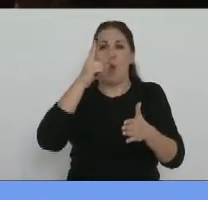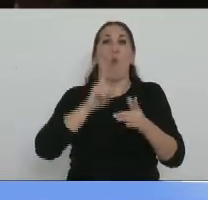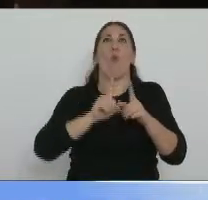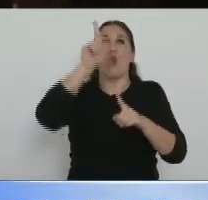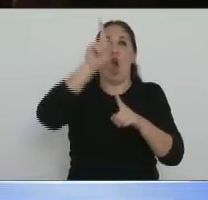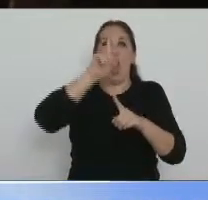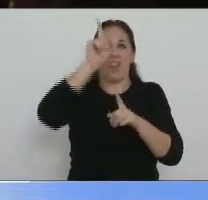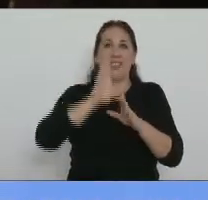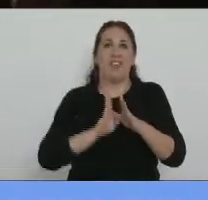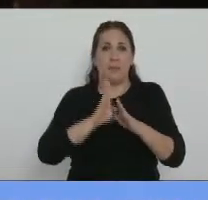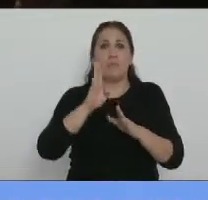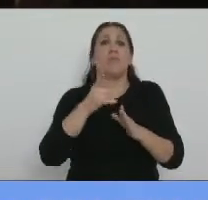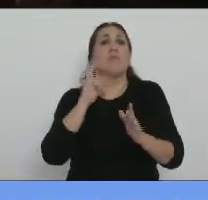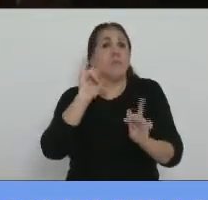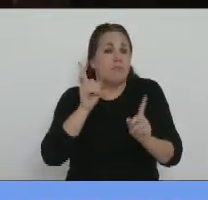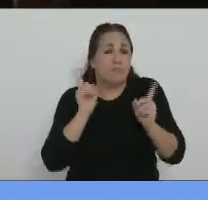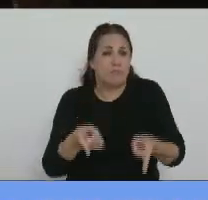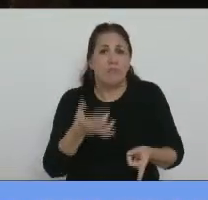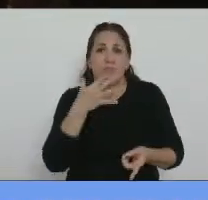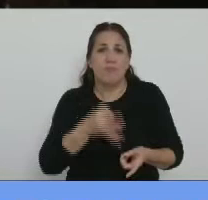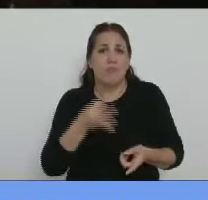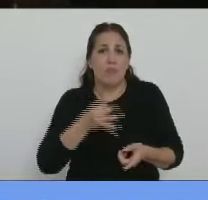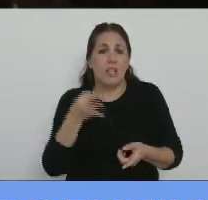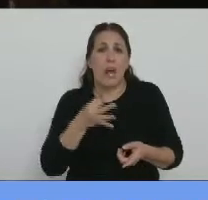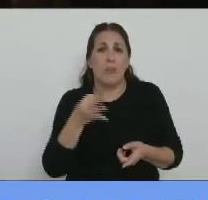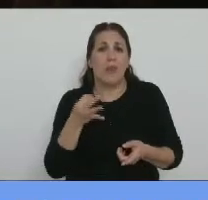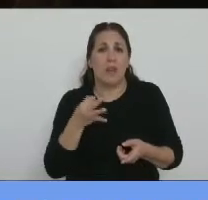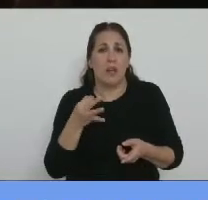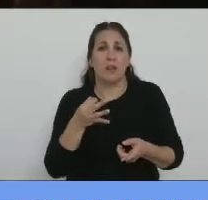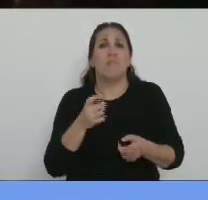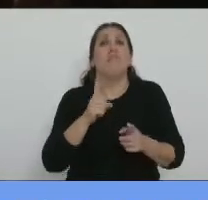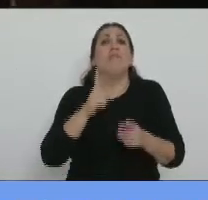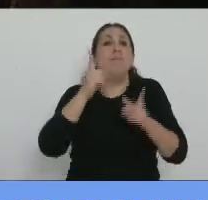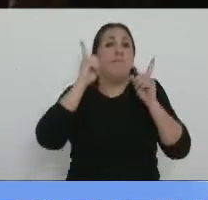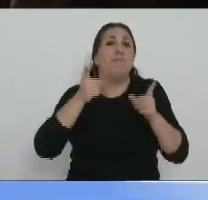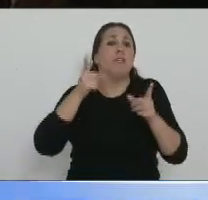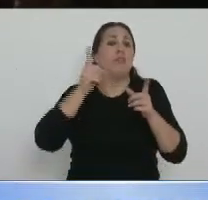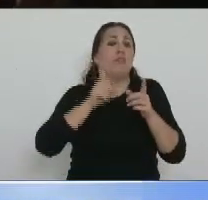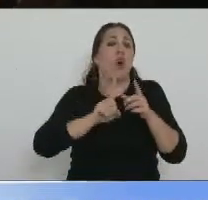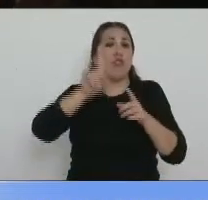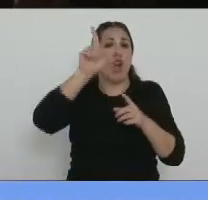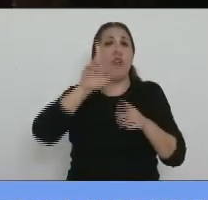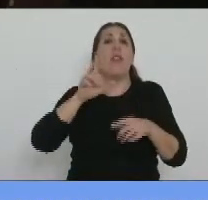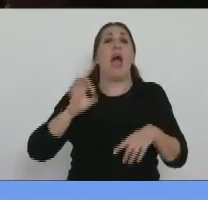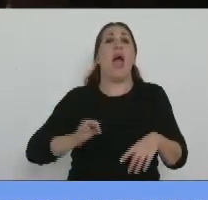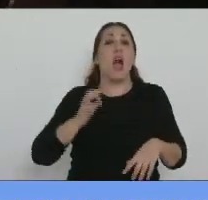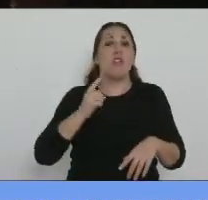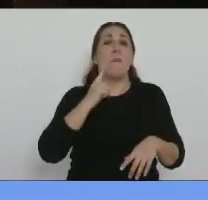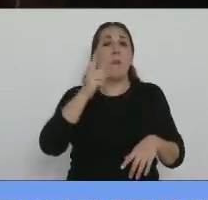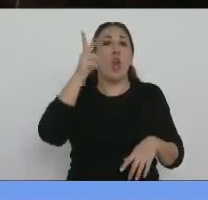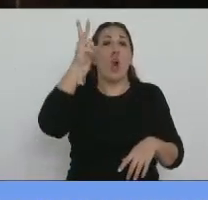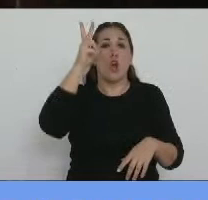pero también es verdad que las guerras de la independencia ocurrieron en ese norte y es verdad que en mil 82 el